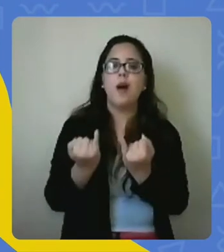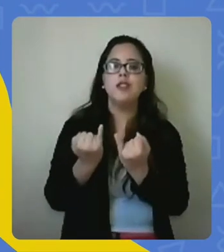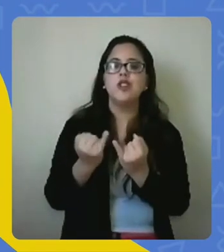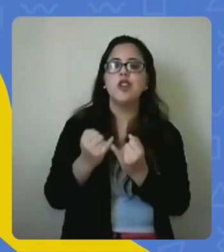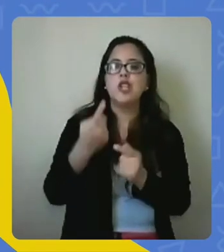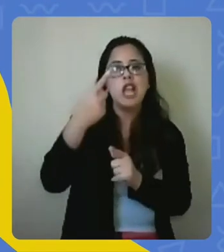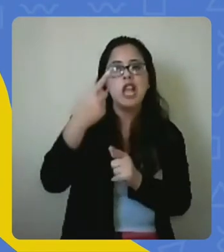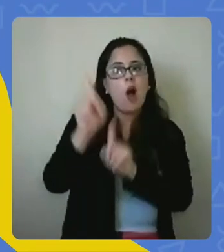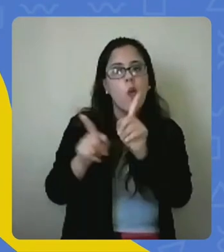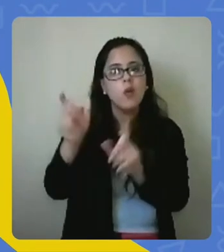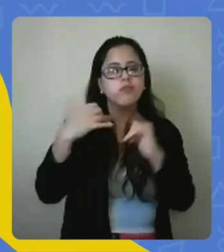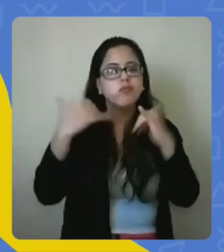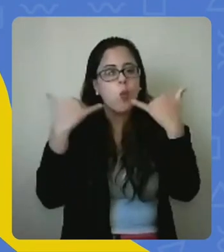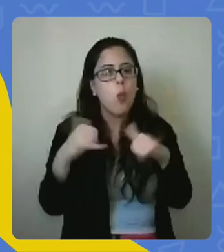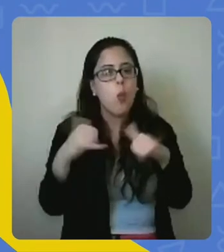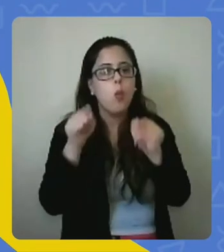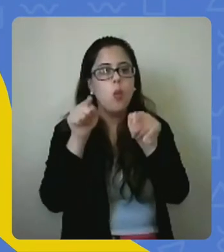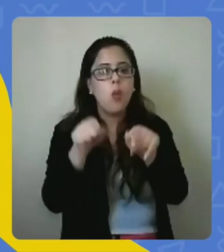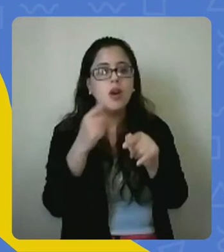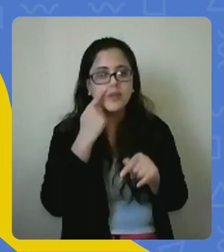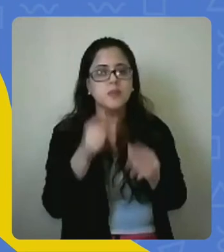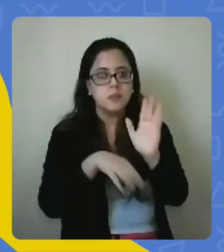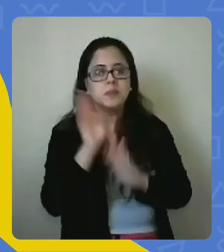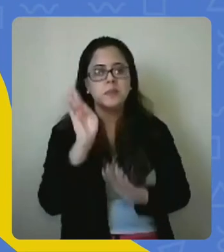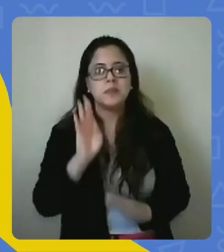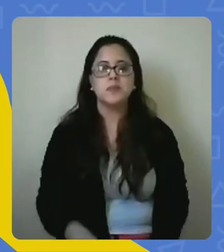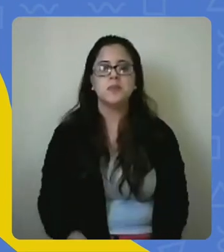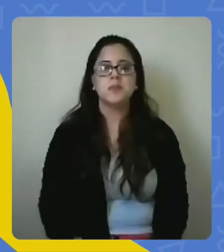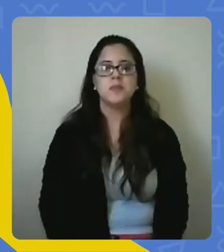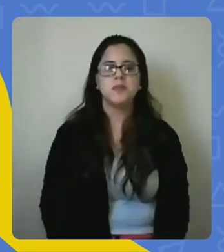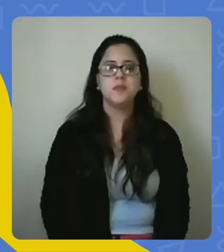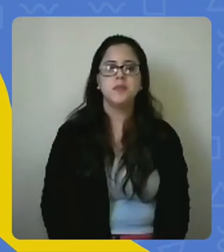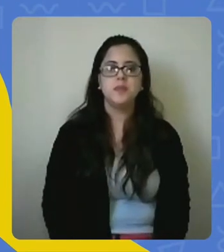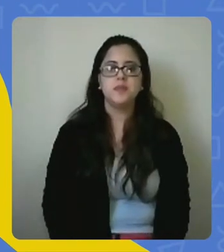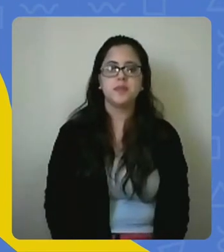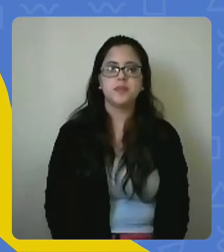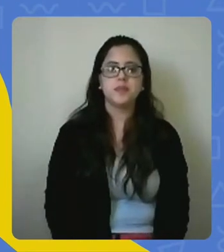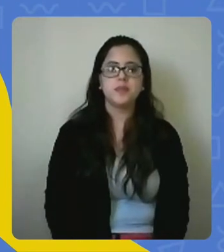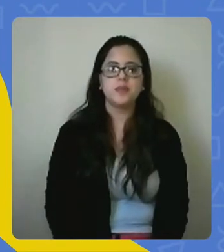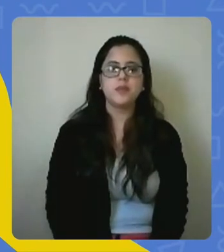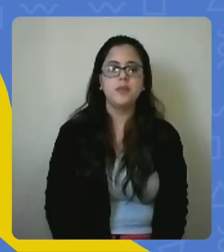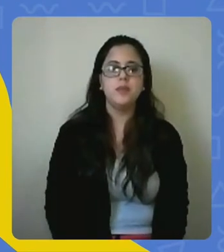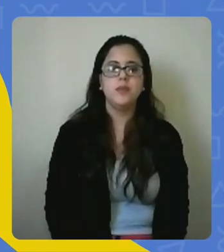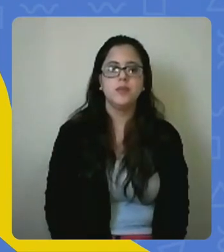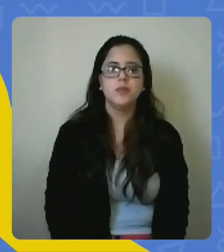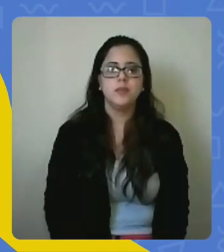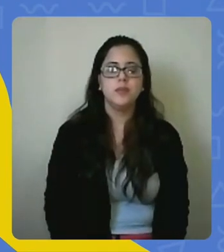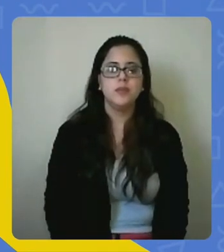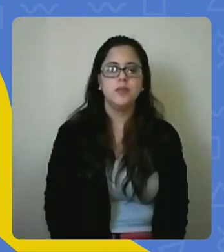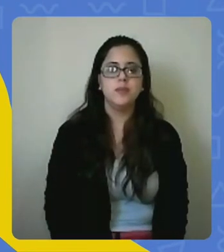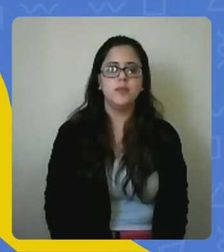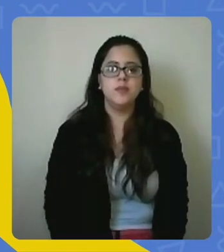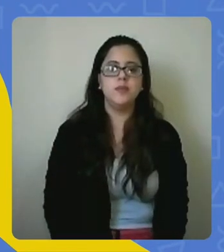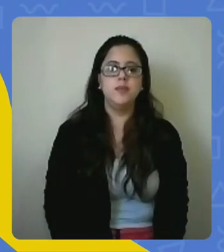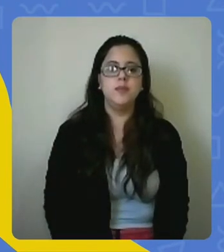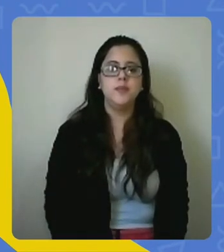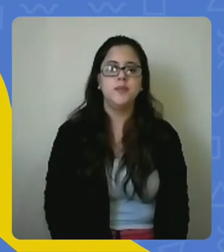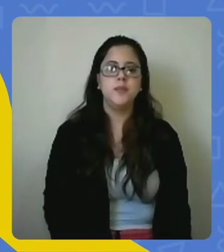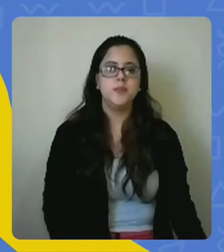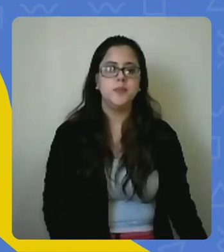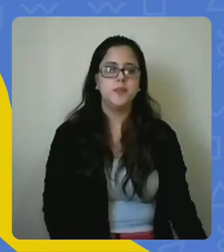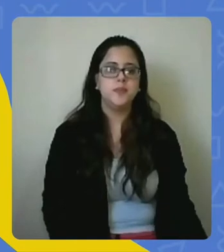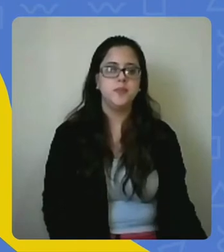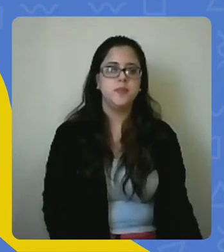esa manera conocerse un poco más. Bueno, acá están, siempre